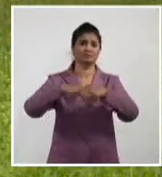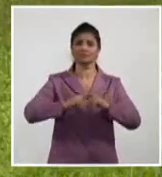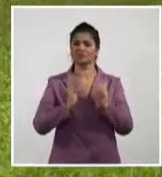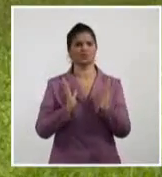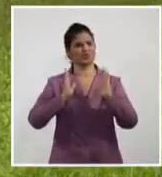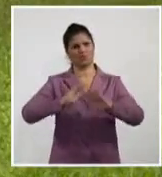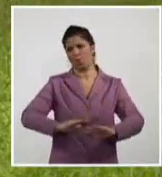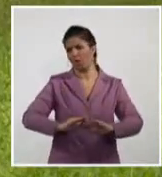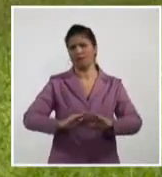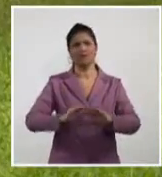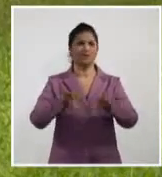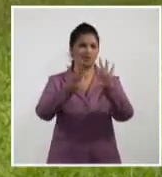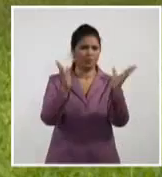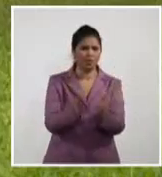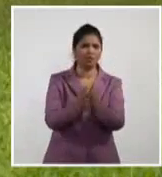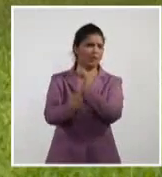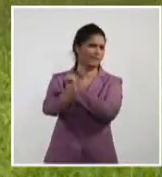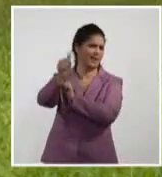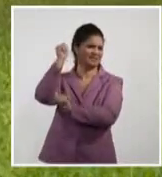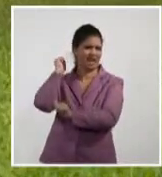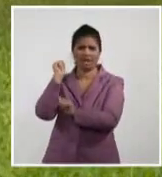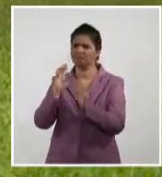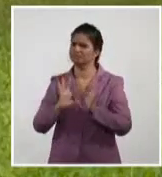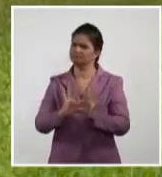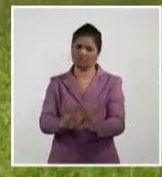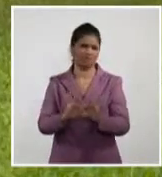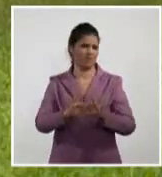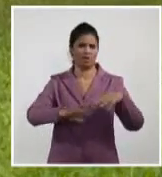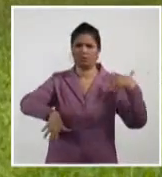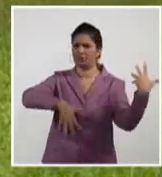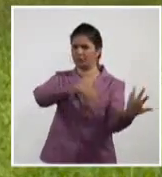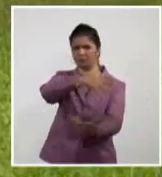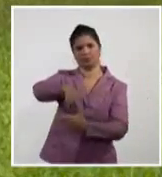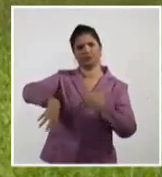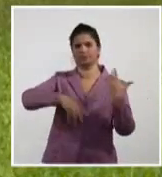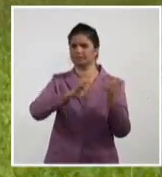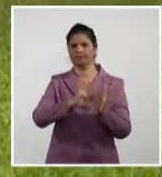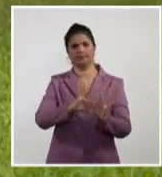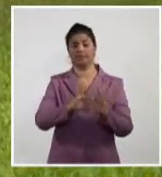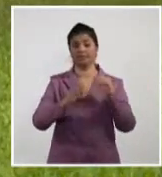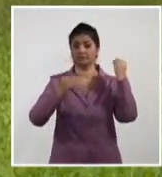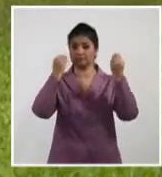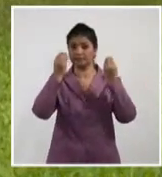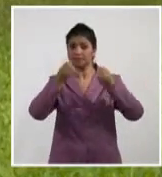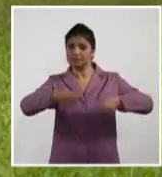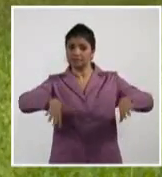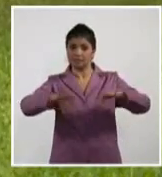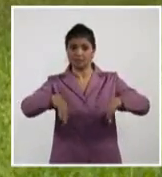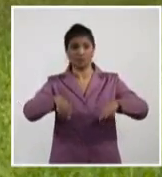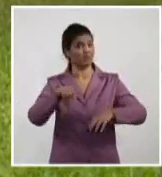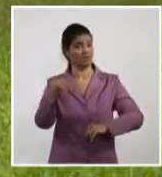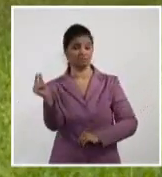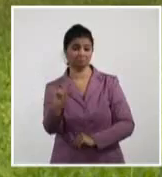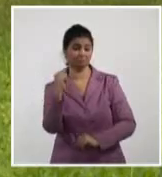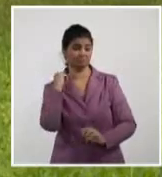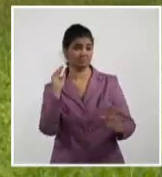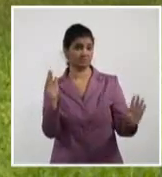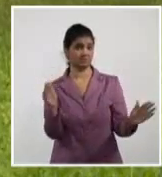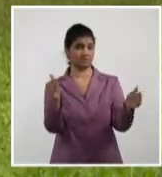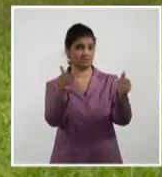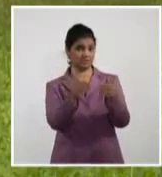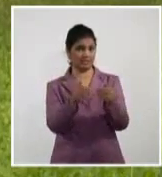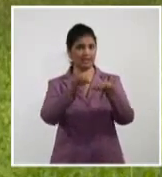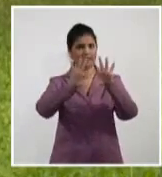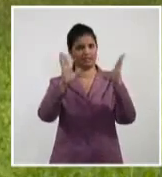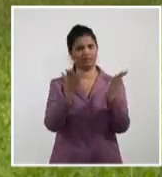que expertos han dado en llamar desorden mundial. Una mirada de lo acontecido en el año que termina en diversas regiones del